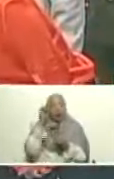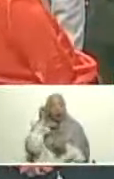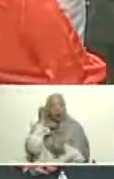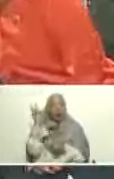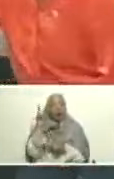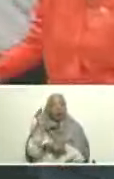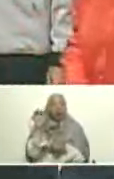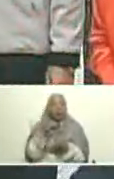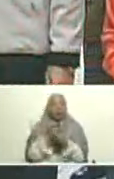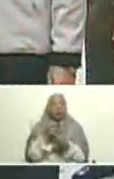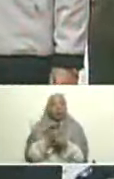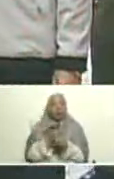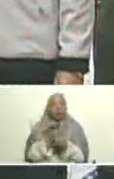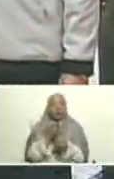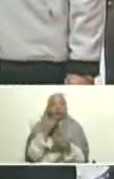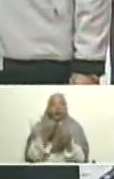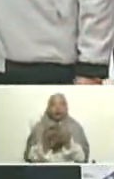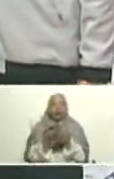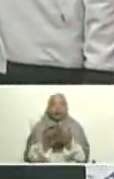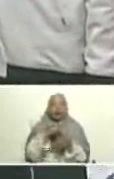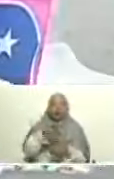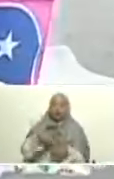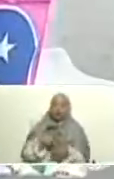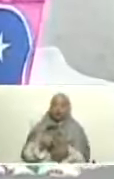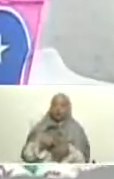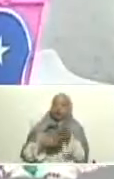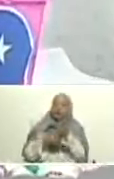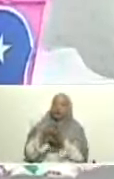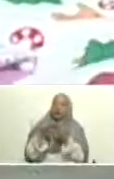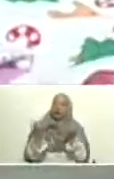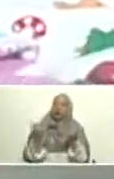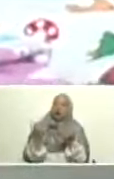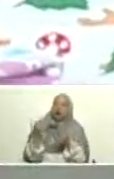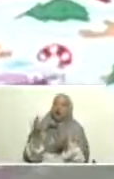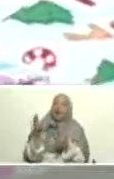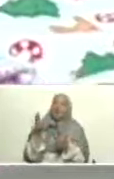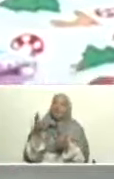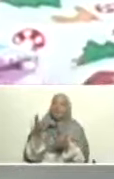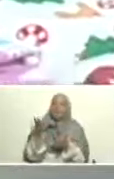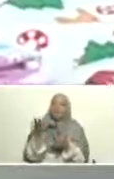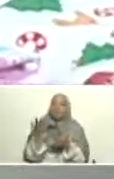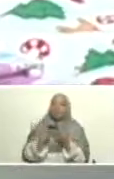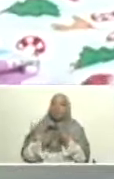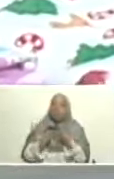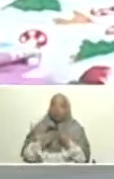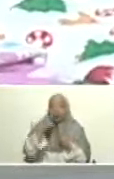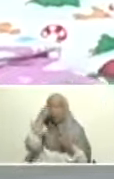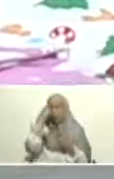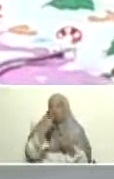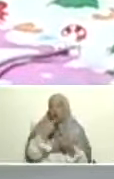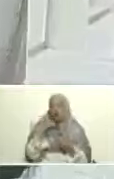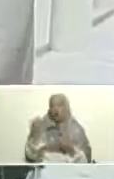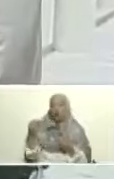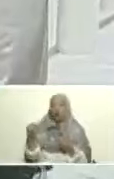patria. Gracias. Bueno, nosotros estamos en San Antonio del Valle. Mis vecinos a San